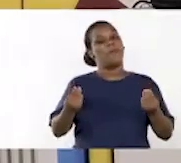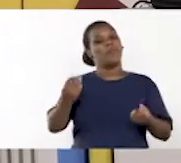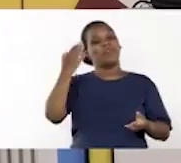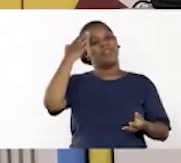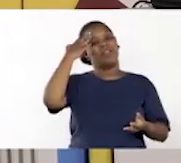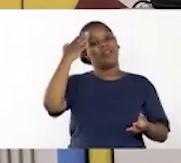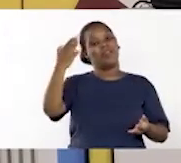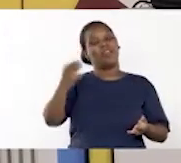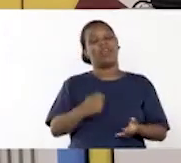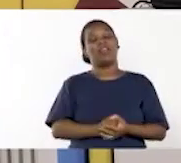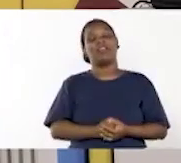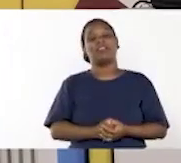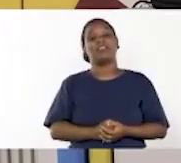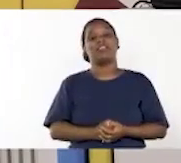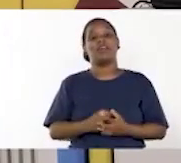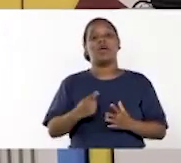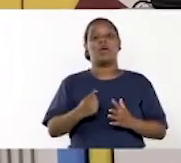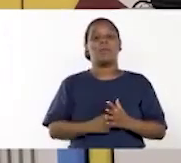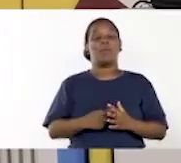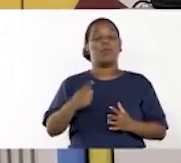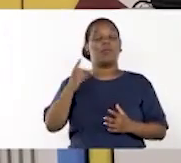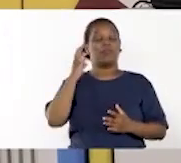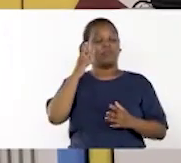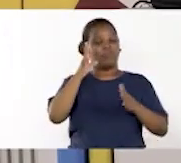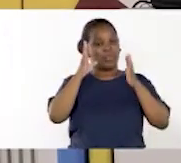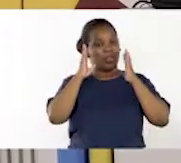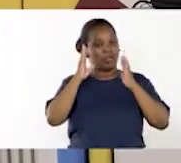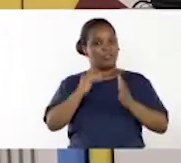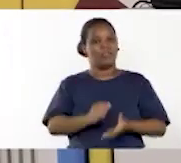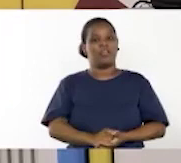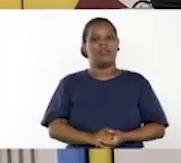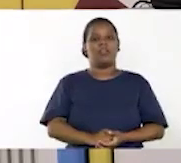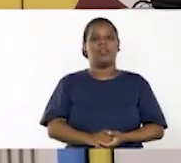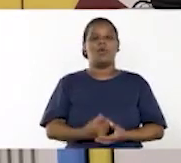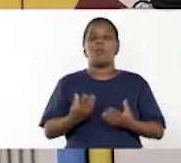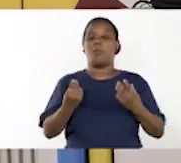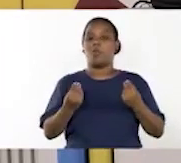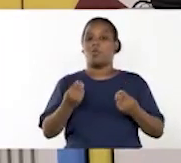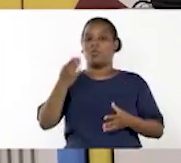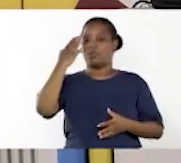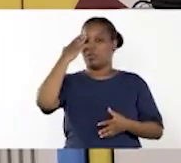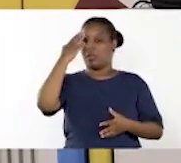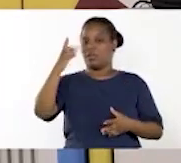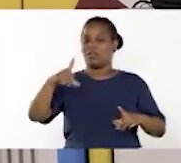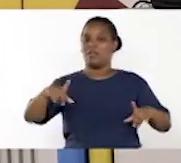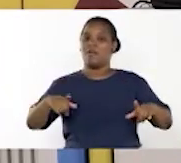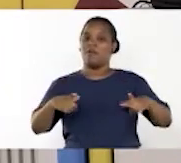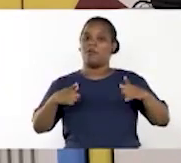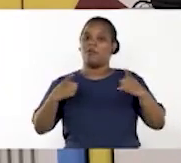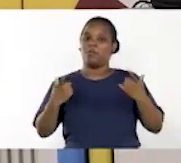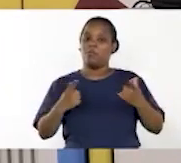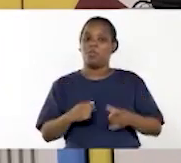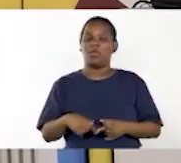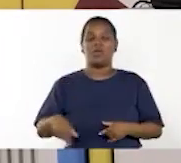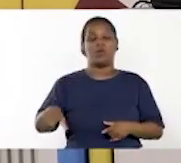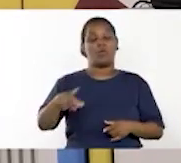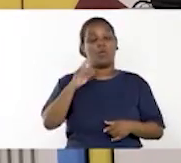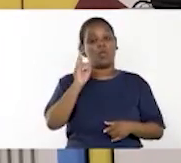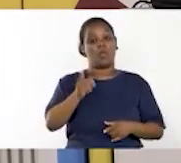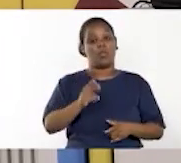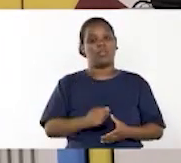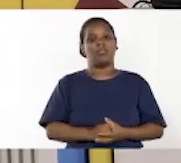gracias por escucharnos, muchas gracias porque estamos seguros que van a cumplir con lo que le